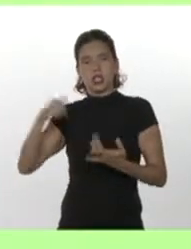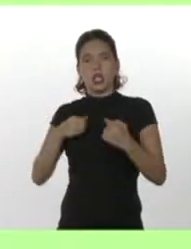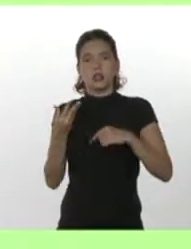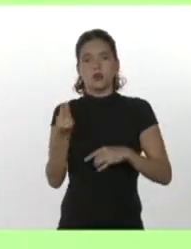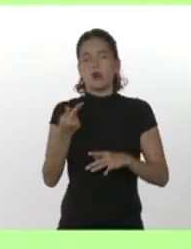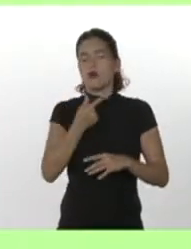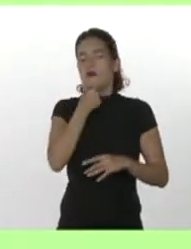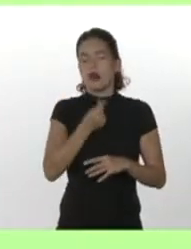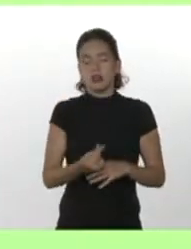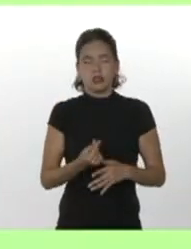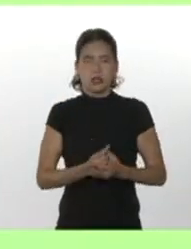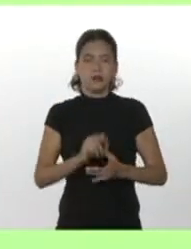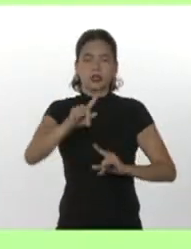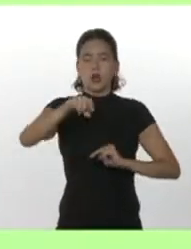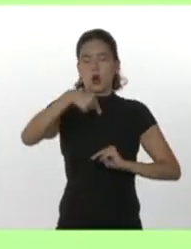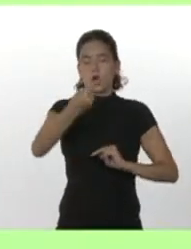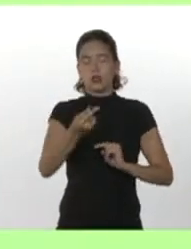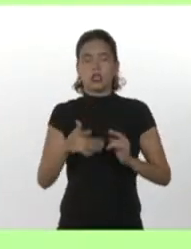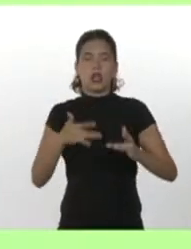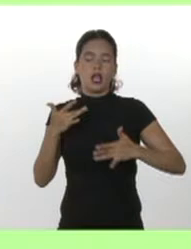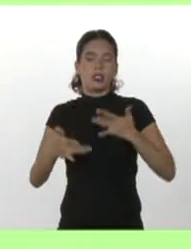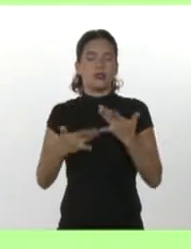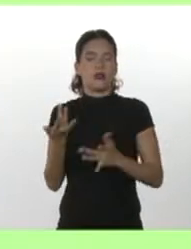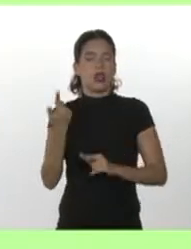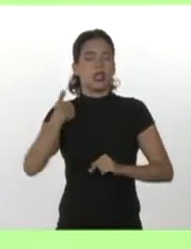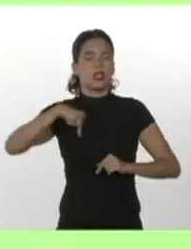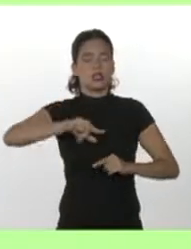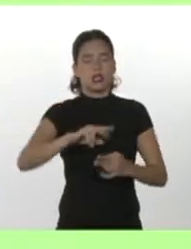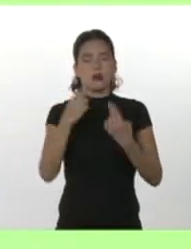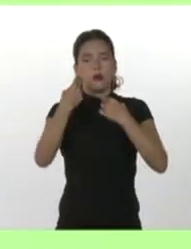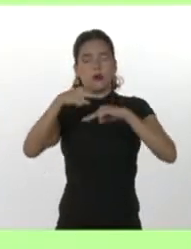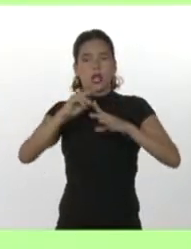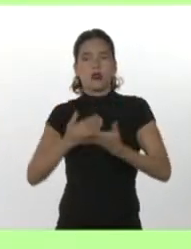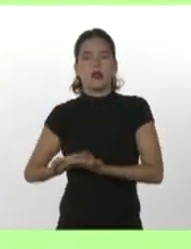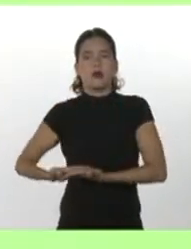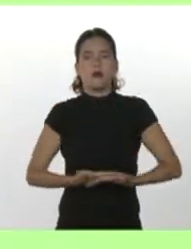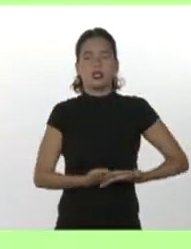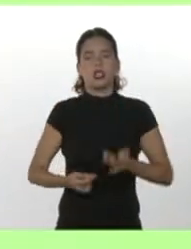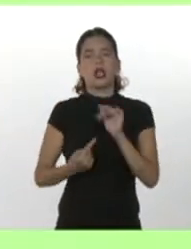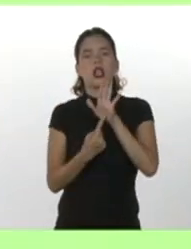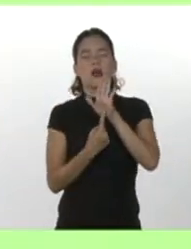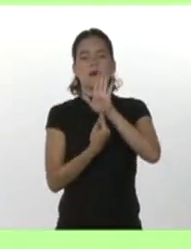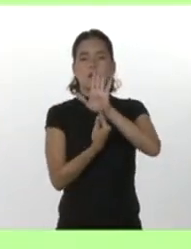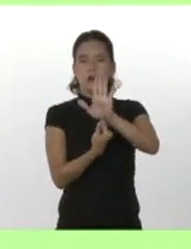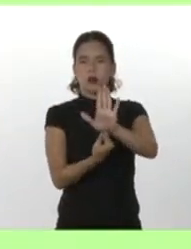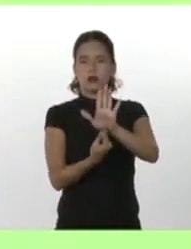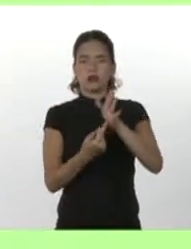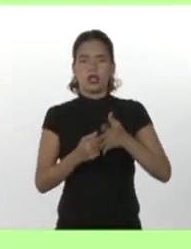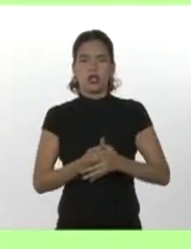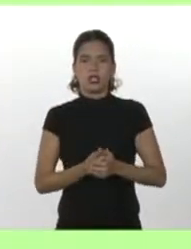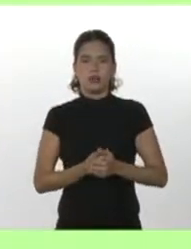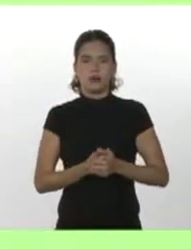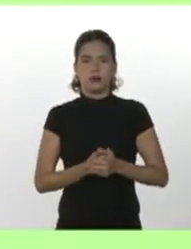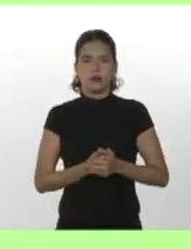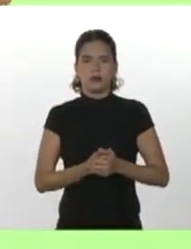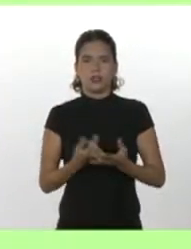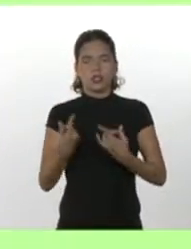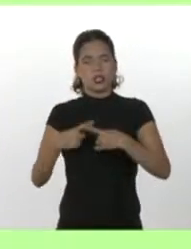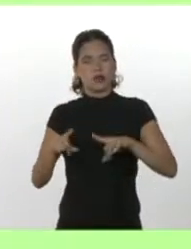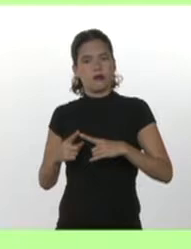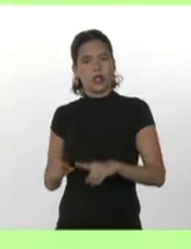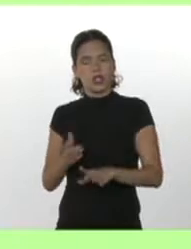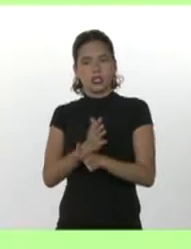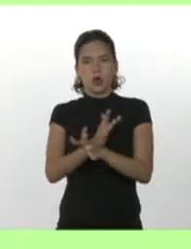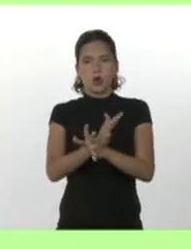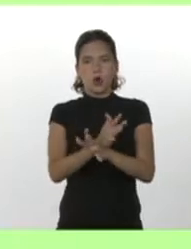muy fáciles. Otra de las actividades que tenemos para la etapa de maternal es mostrarle una serie de juguetes